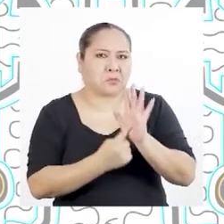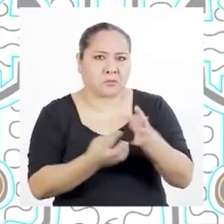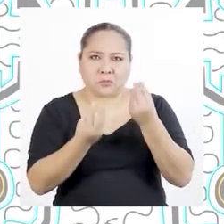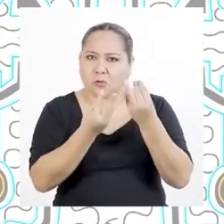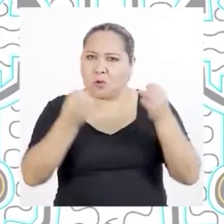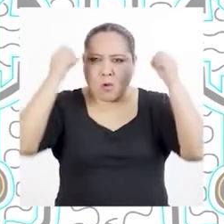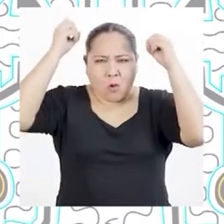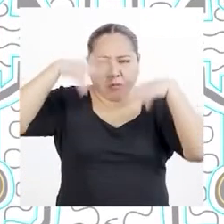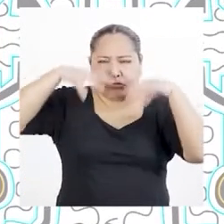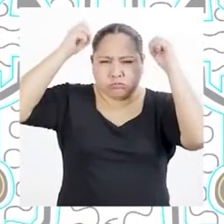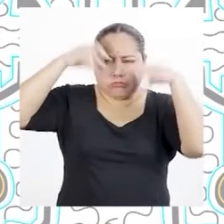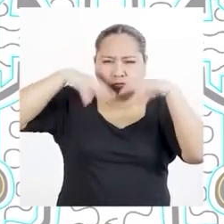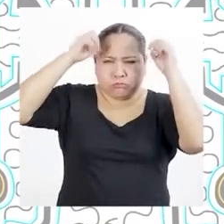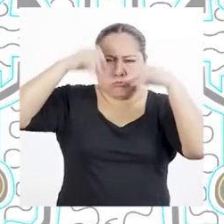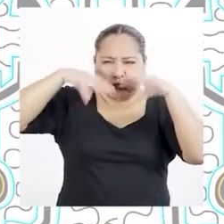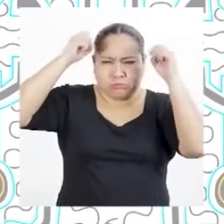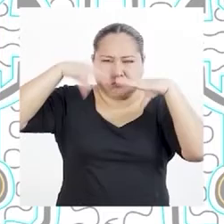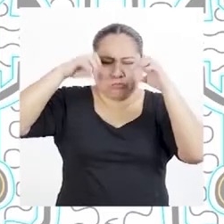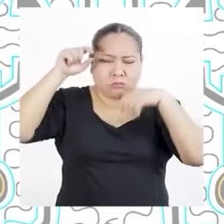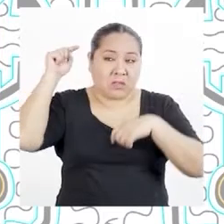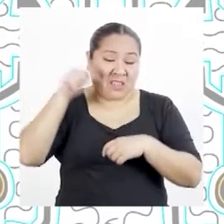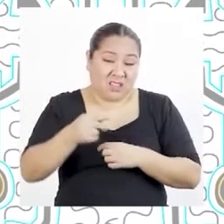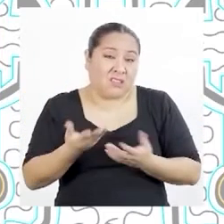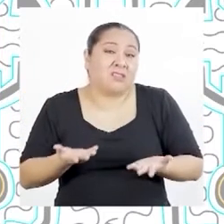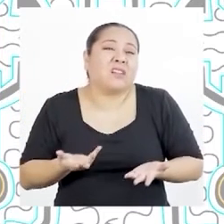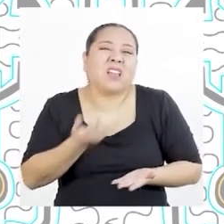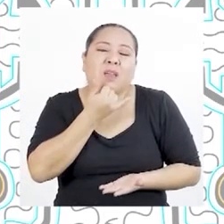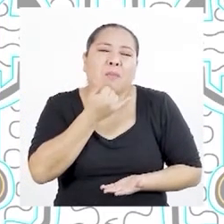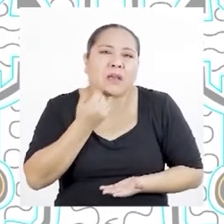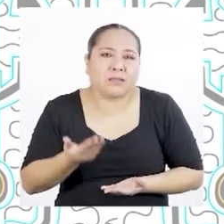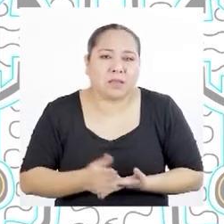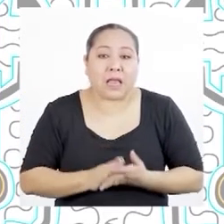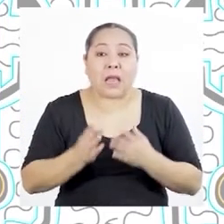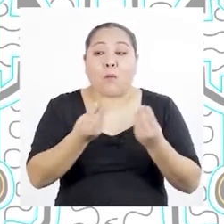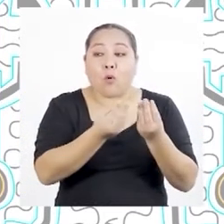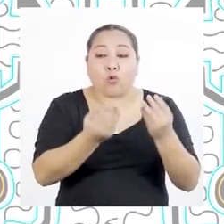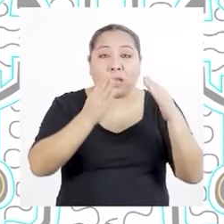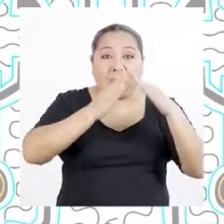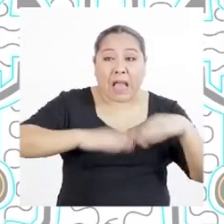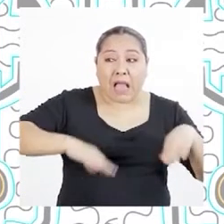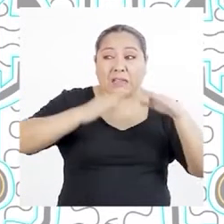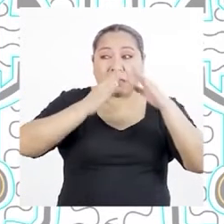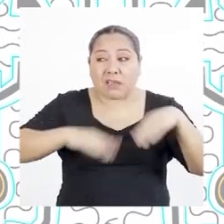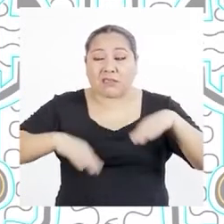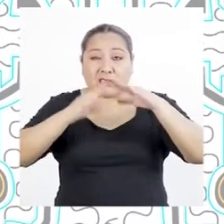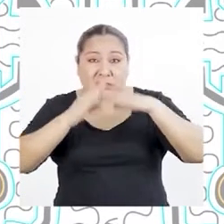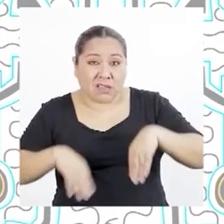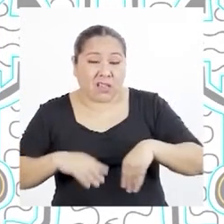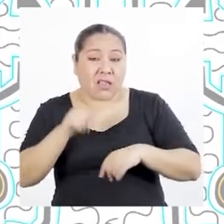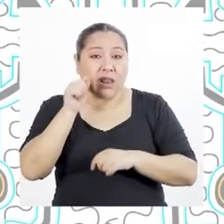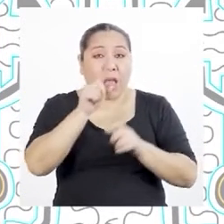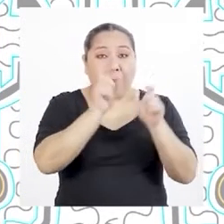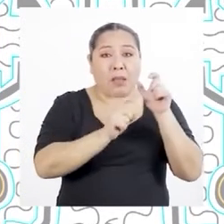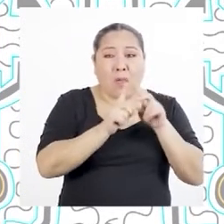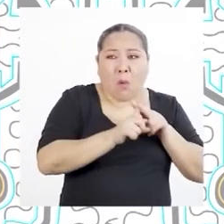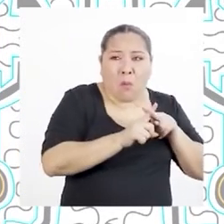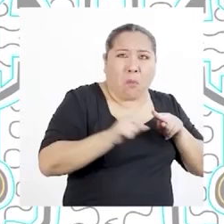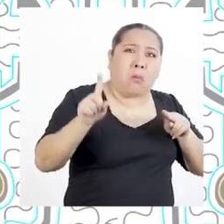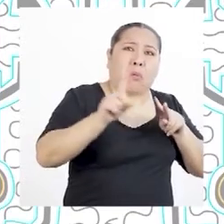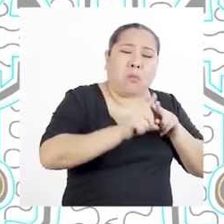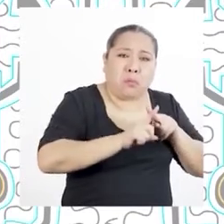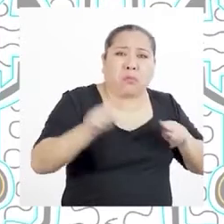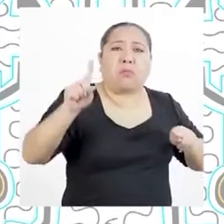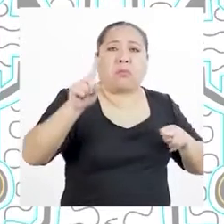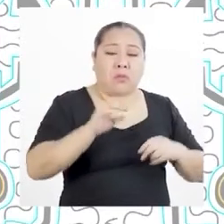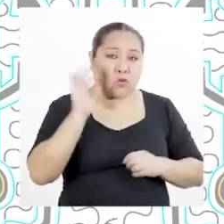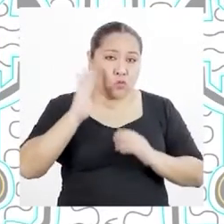muchas lluvias torrenciales que ocasiona que se destruyen muchas viviendas y las personas tengan que huir de sus